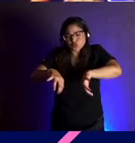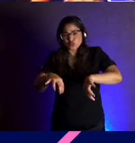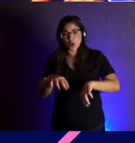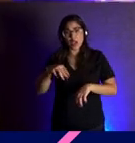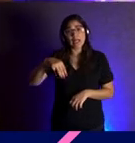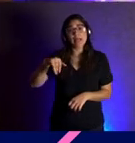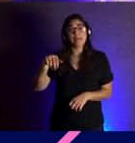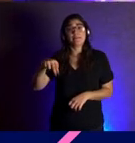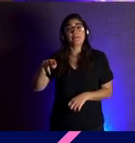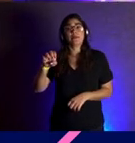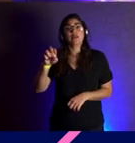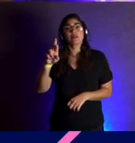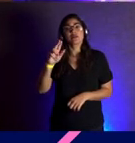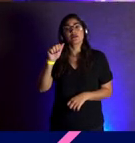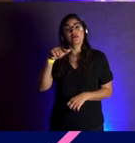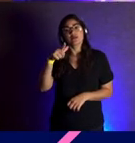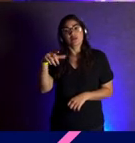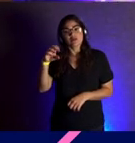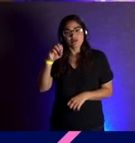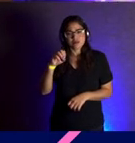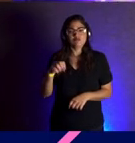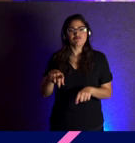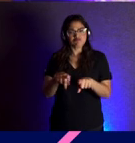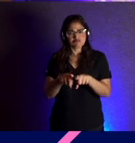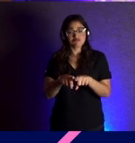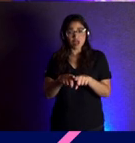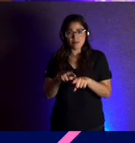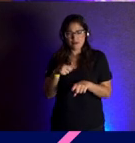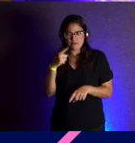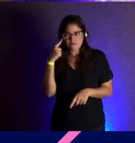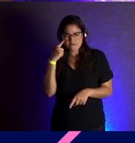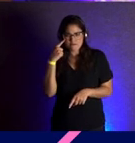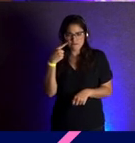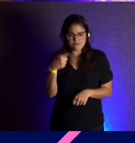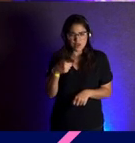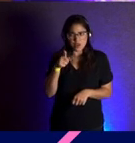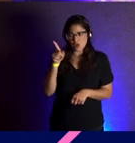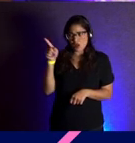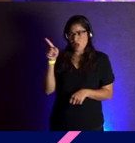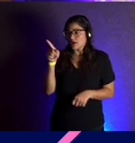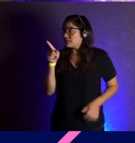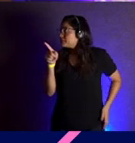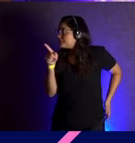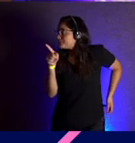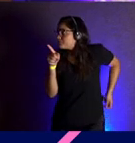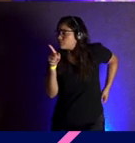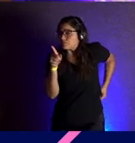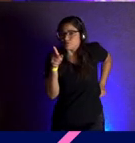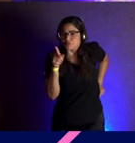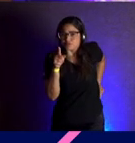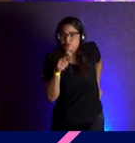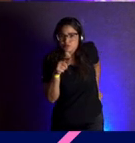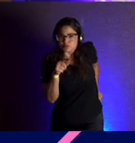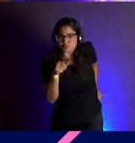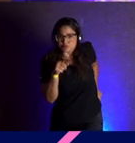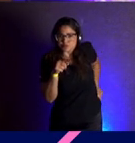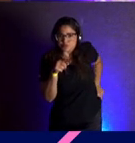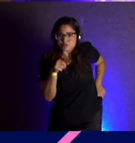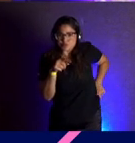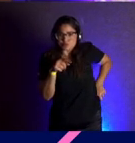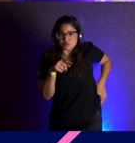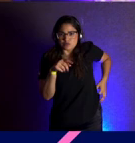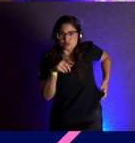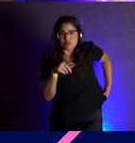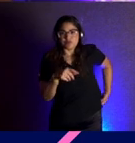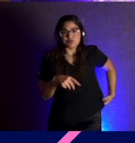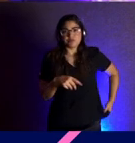Orinoco? ¿Sí? Un decreto de Maduro donde establece un área para la minería que es 12% del territorio nacional. Esta